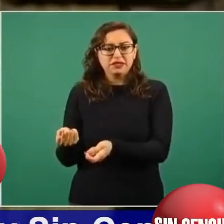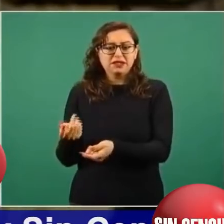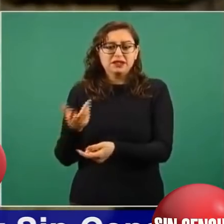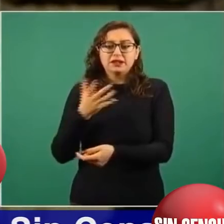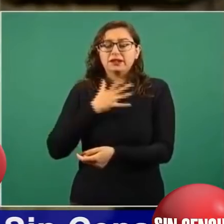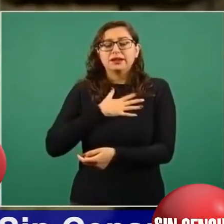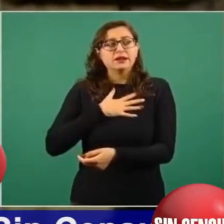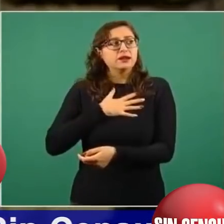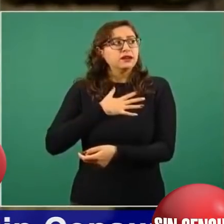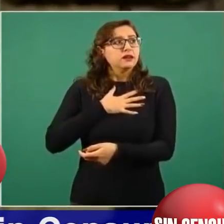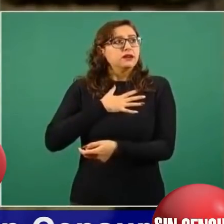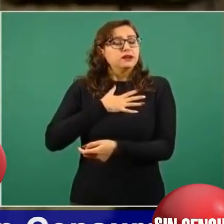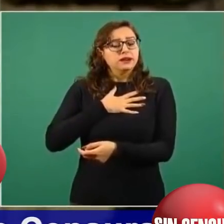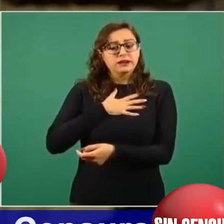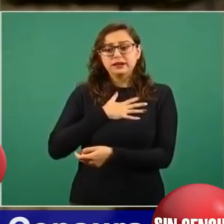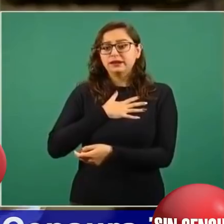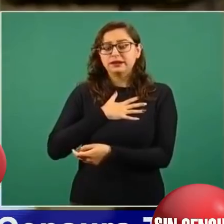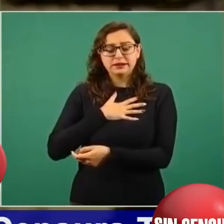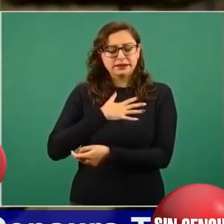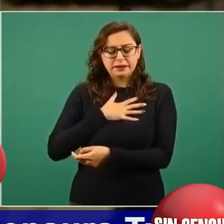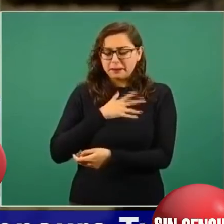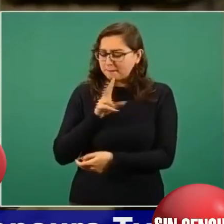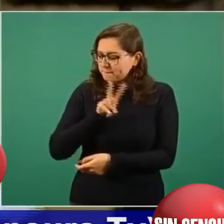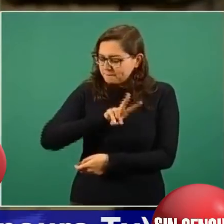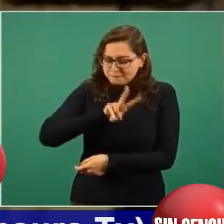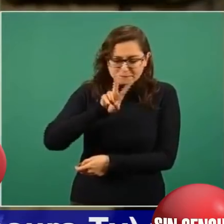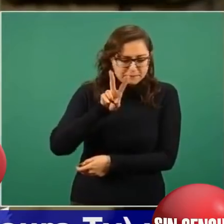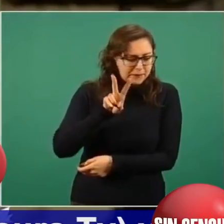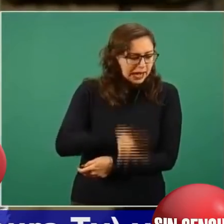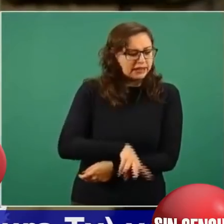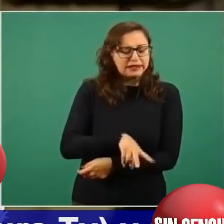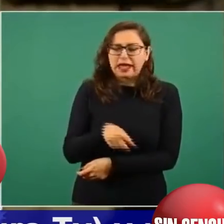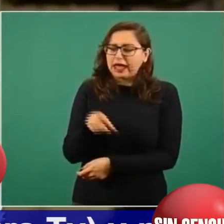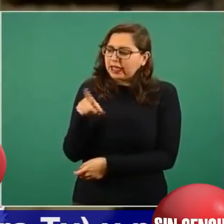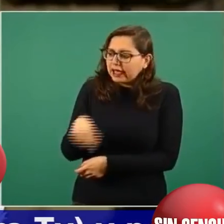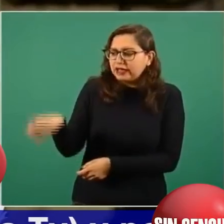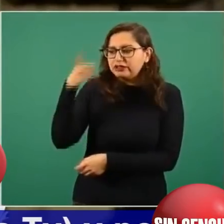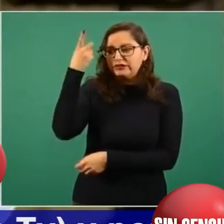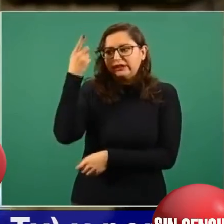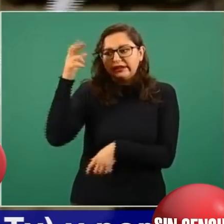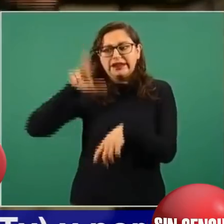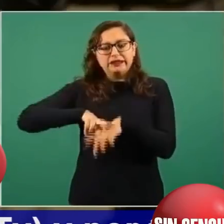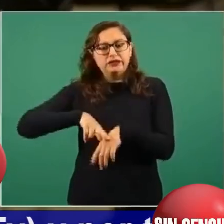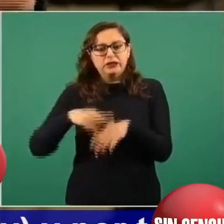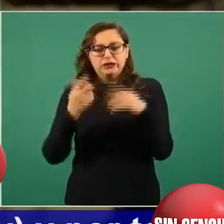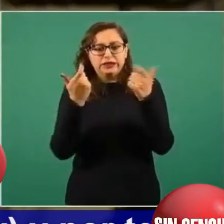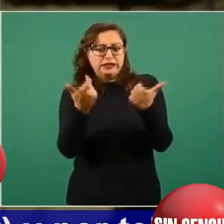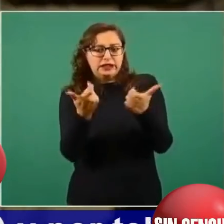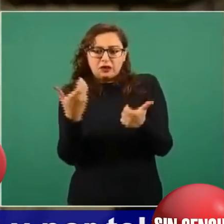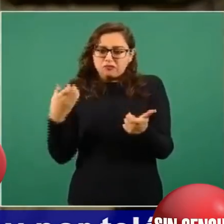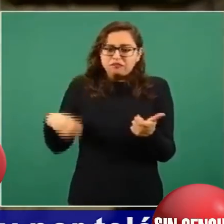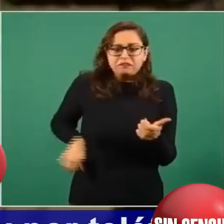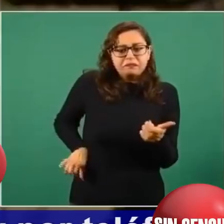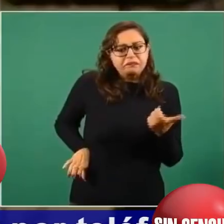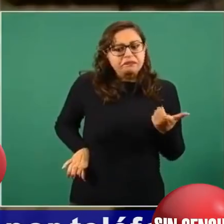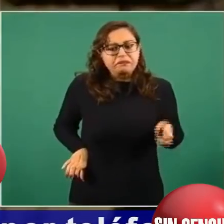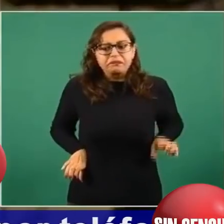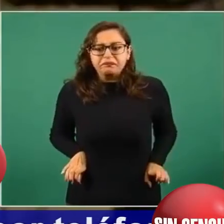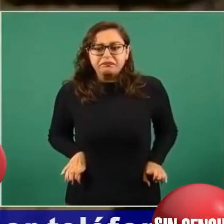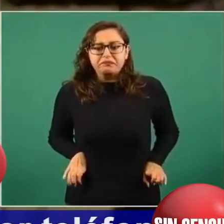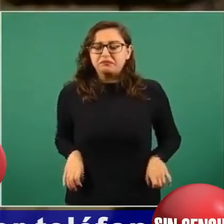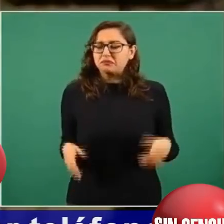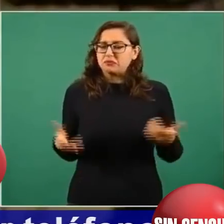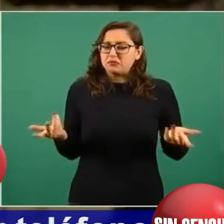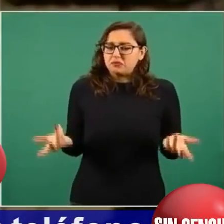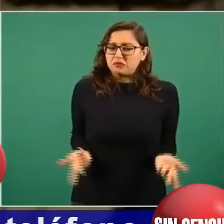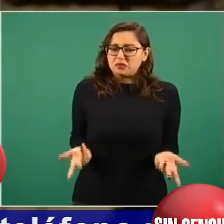fuentes de ingresos extras para todo este tipo de personajes, los cuales dirigen esas escuelas, y tanto poder les dieron